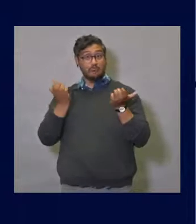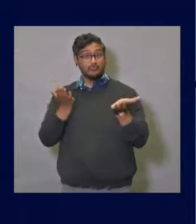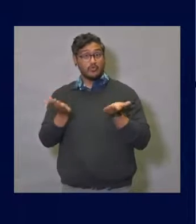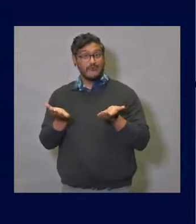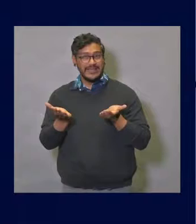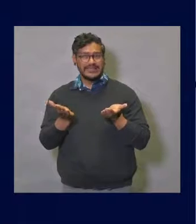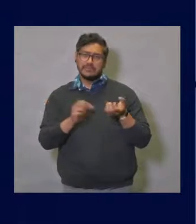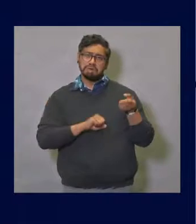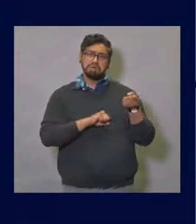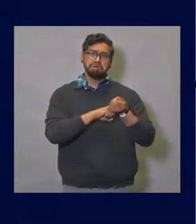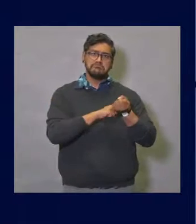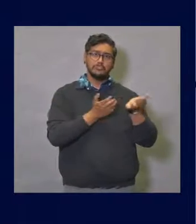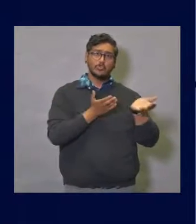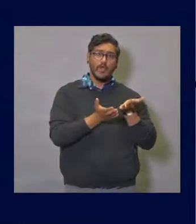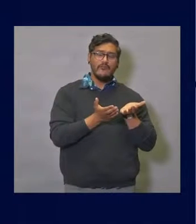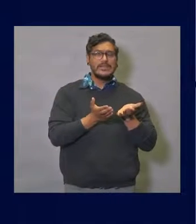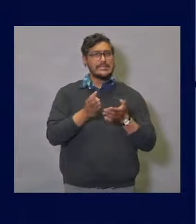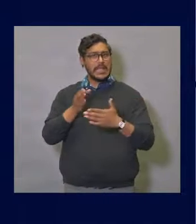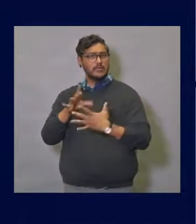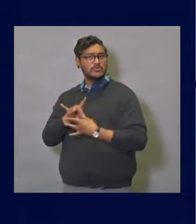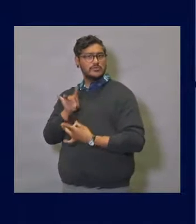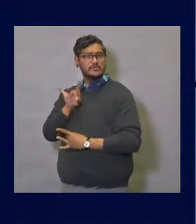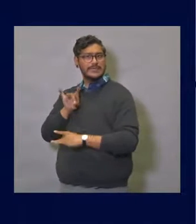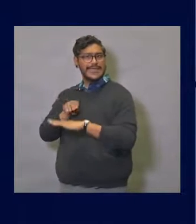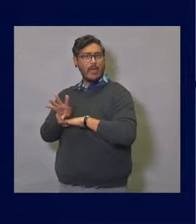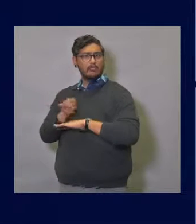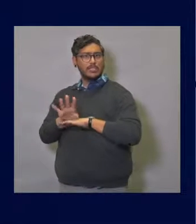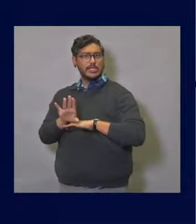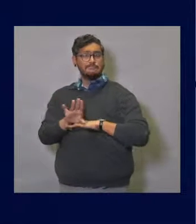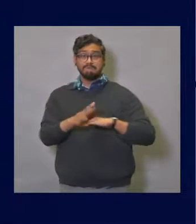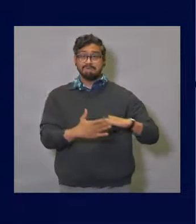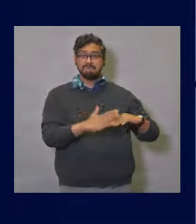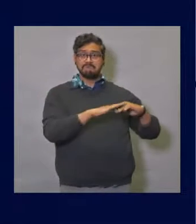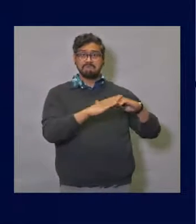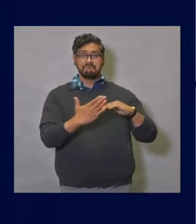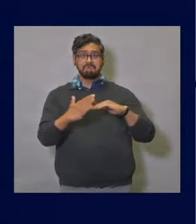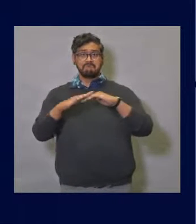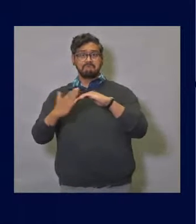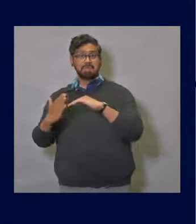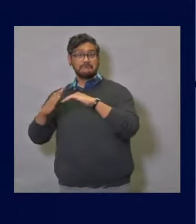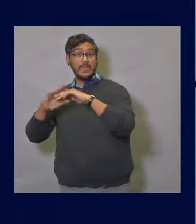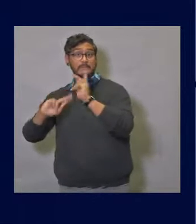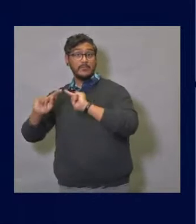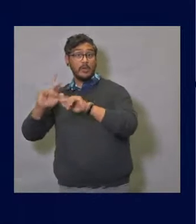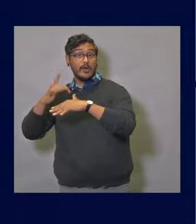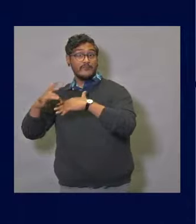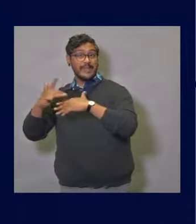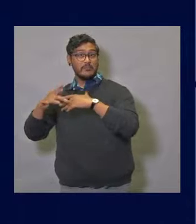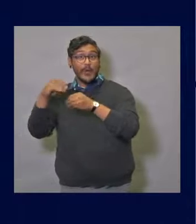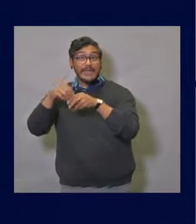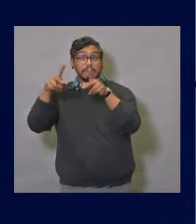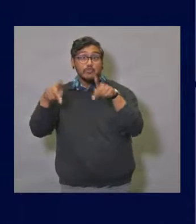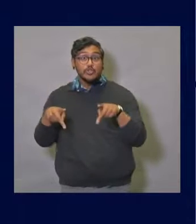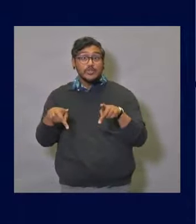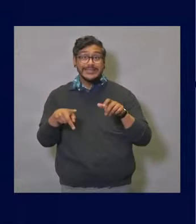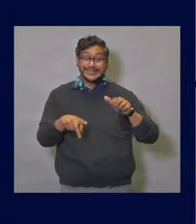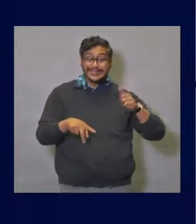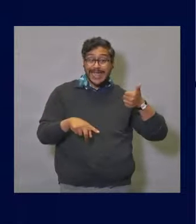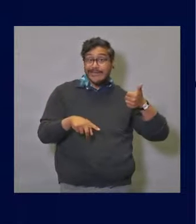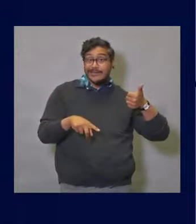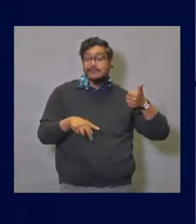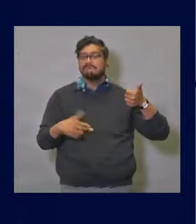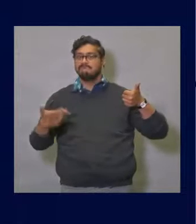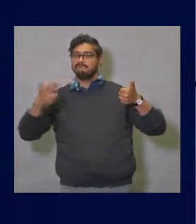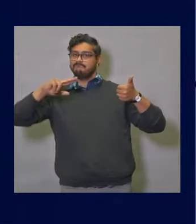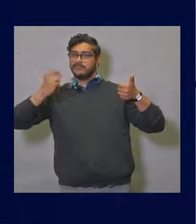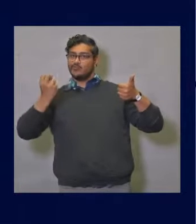apoyo y la consejería espiritual, estamos aumentando el número de participantes en persona de 10 a 12